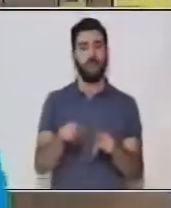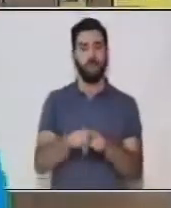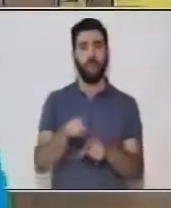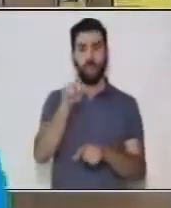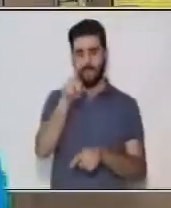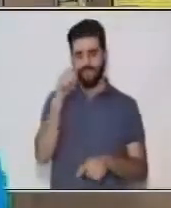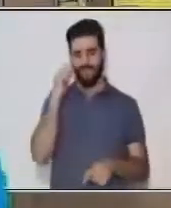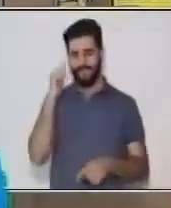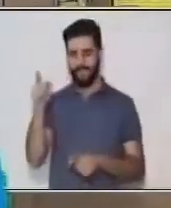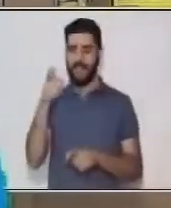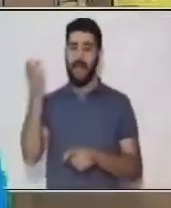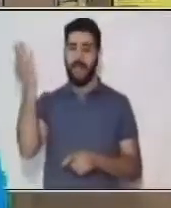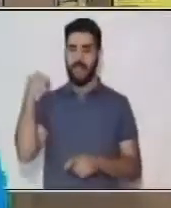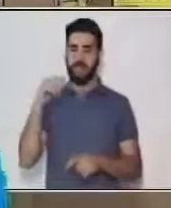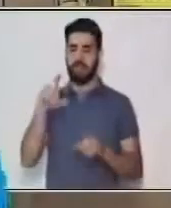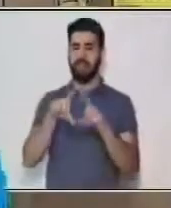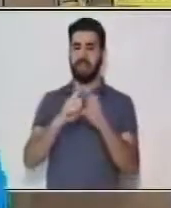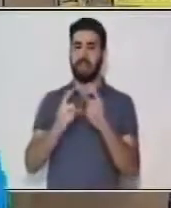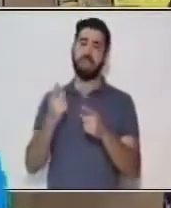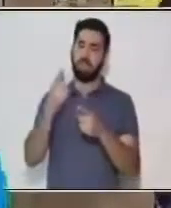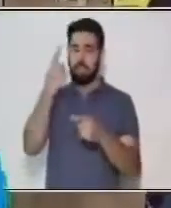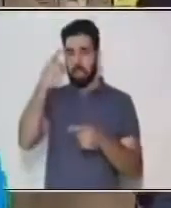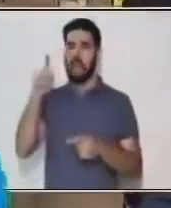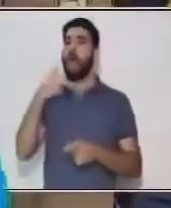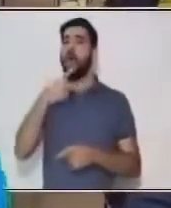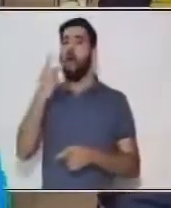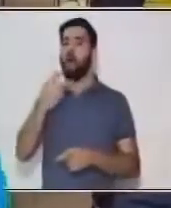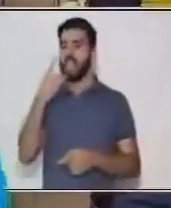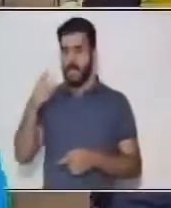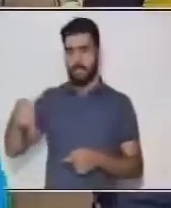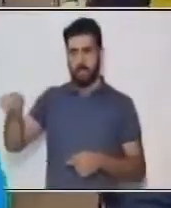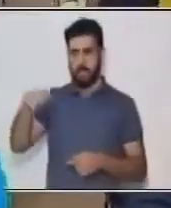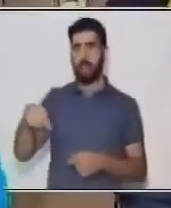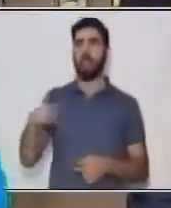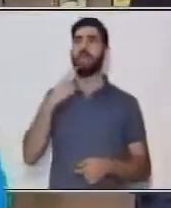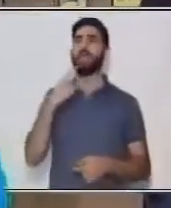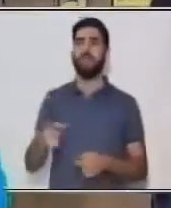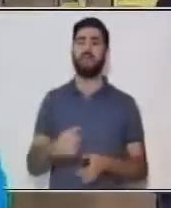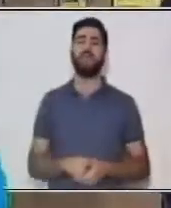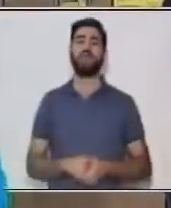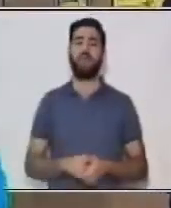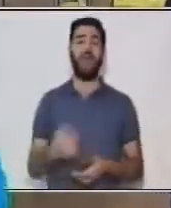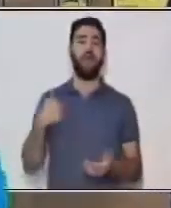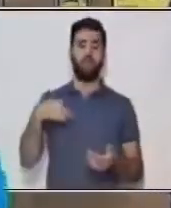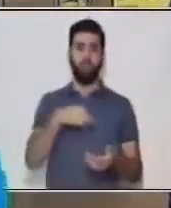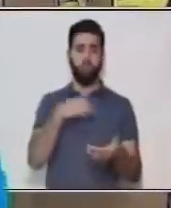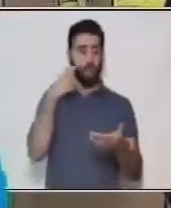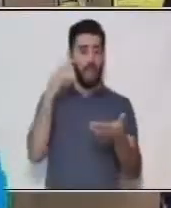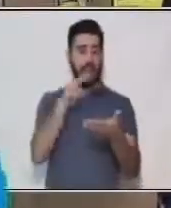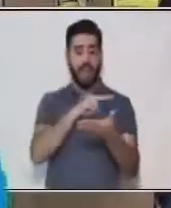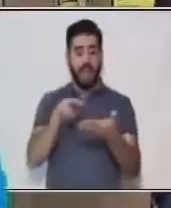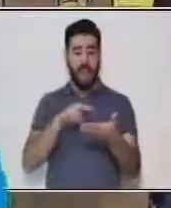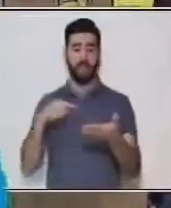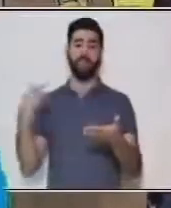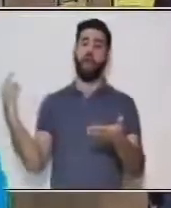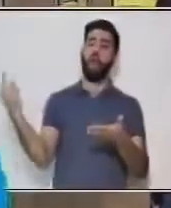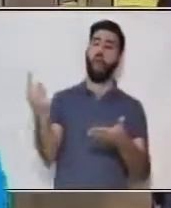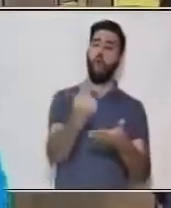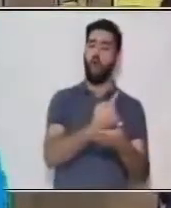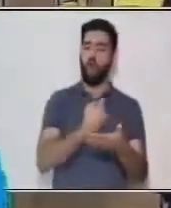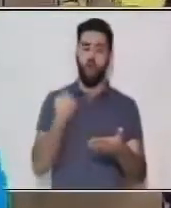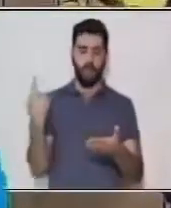maestra dice, bueno, vamos a leer todos el mismo párrafo, la misma oración o el